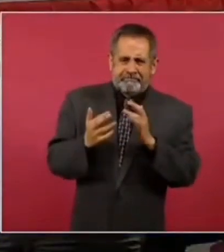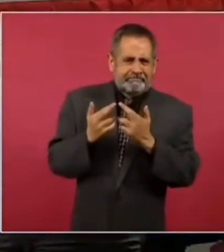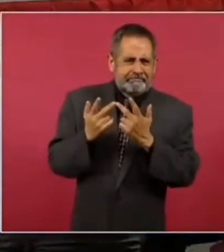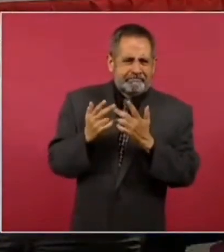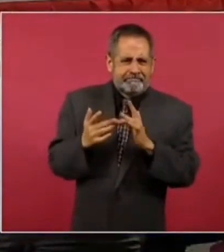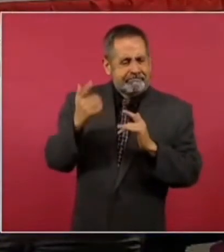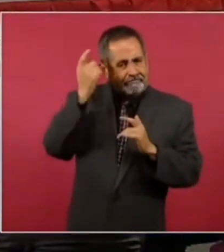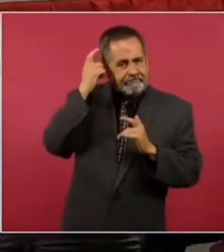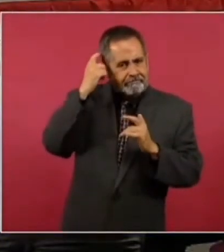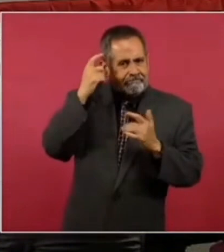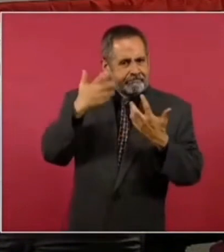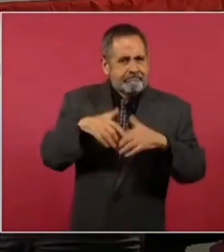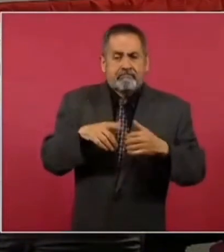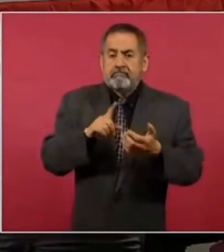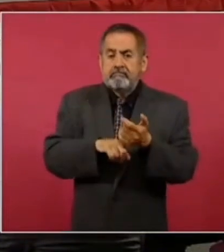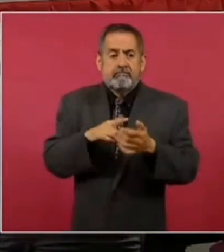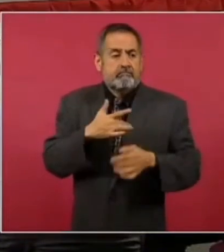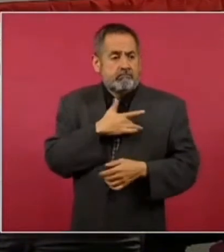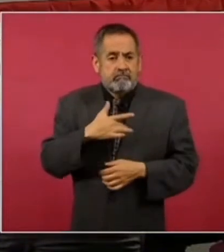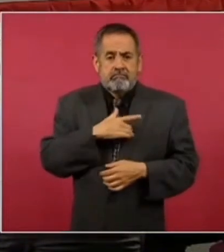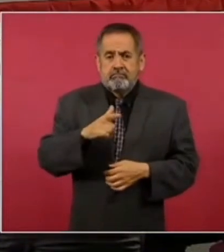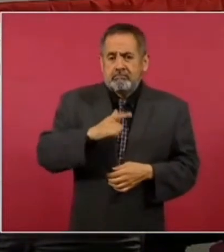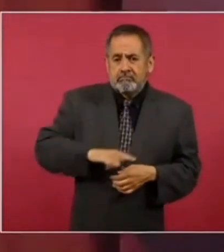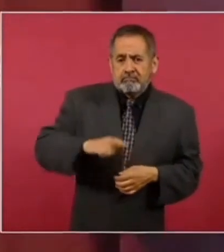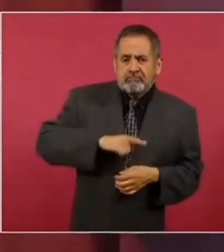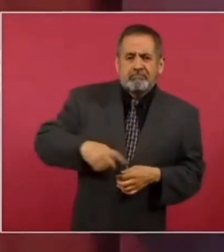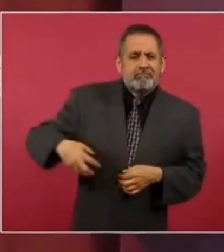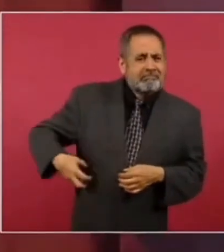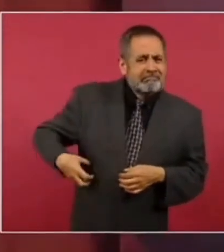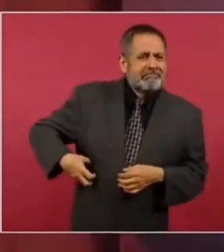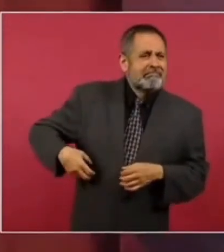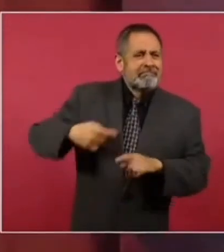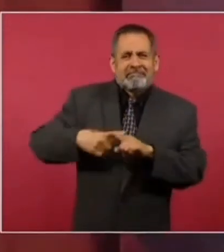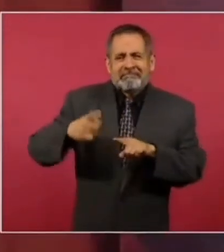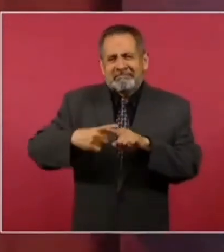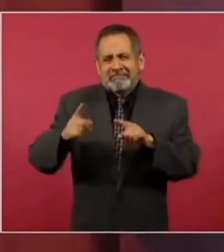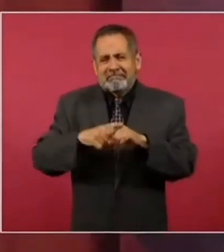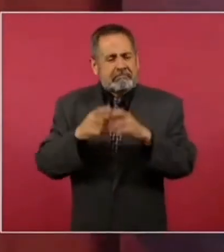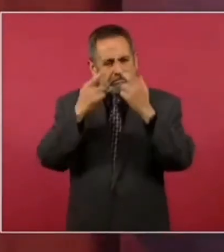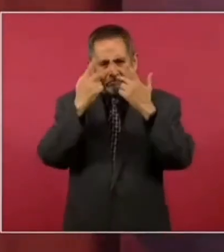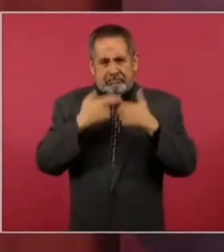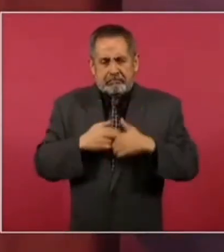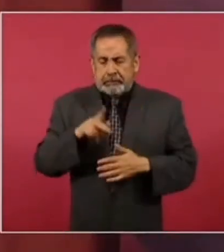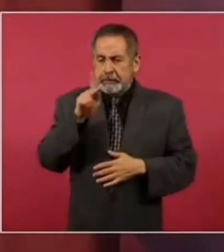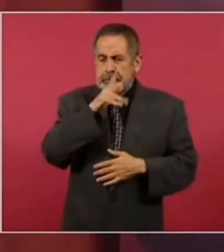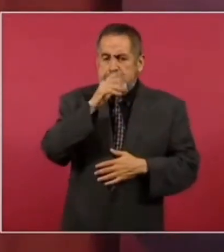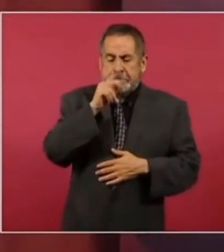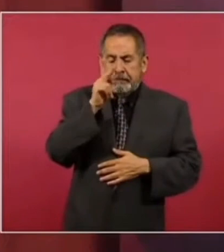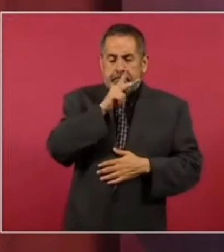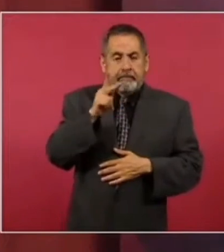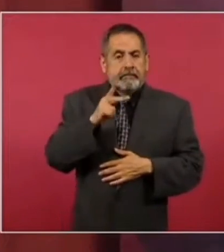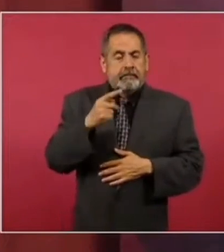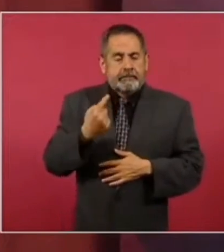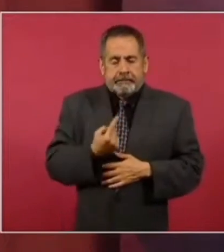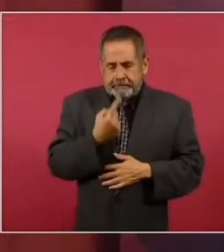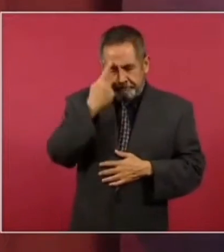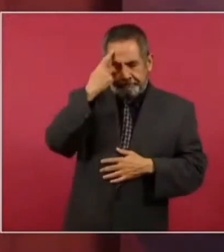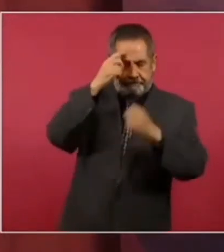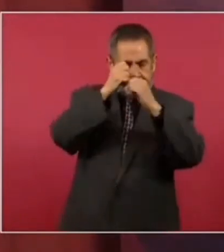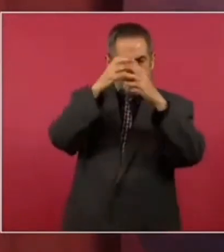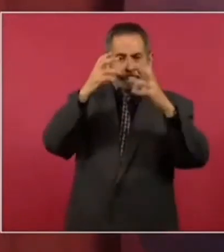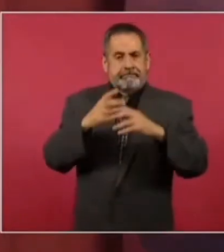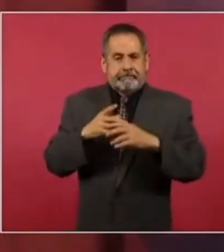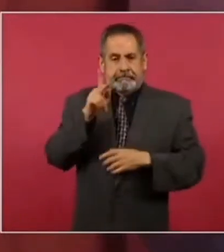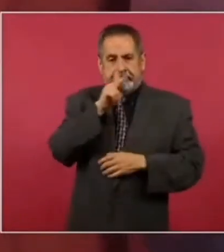del ser humano, el corazón, los riñones, el hígado, los músculos, disminuye la capacidad de oxigenación del cerebro y puede causar, desde